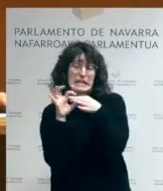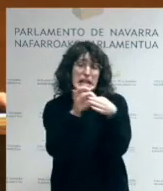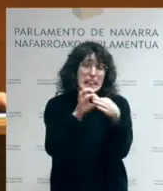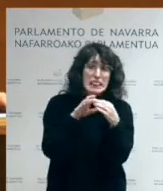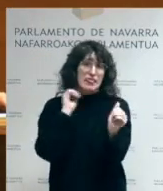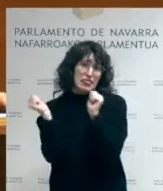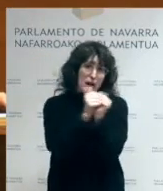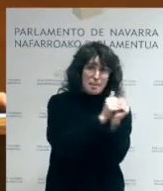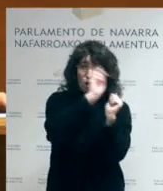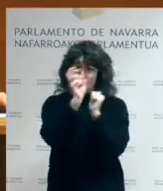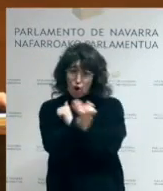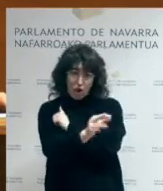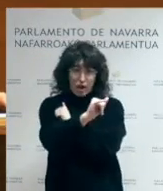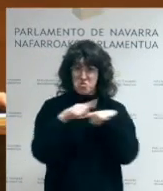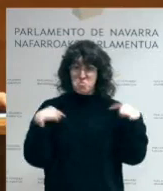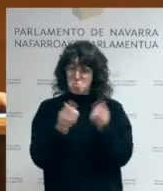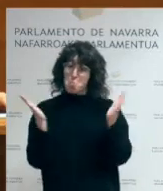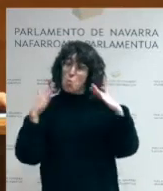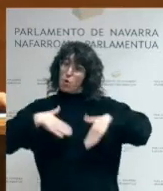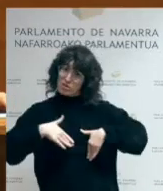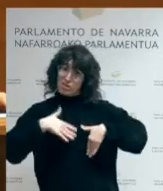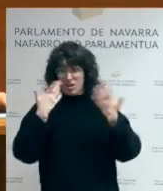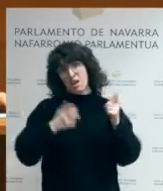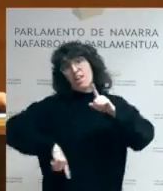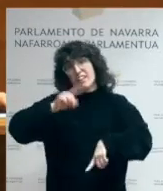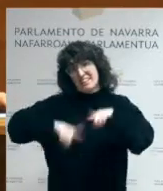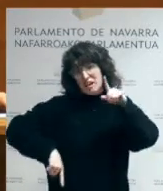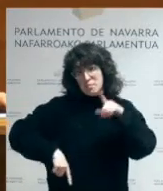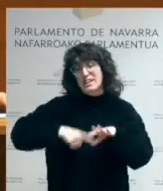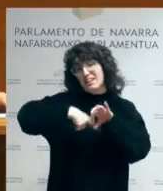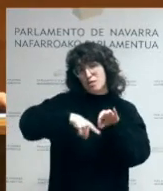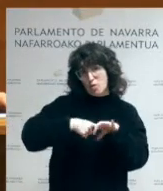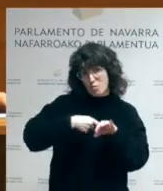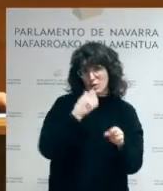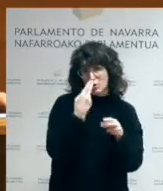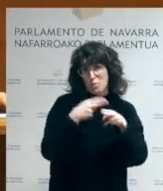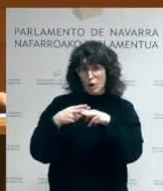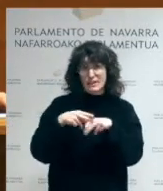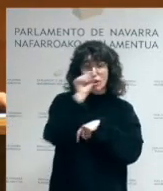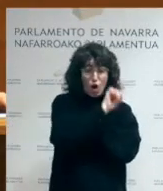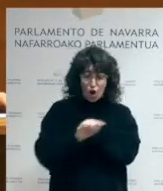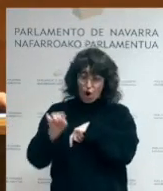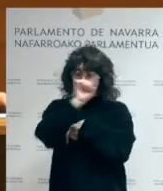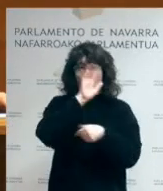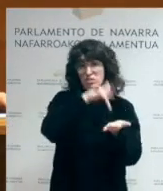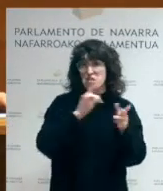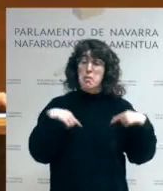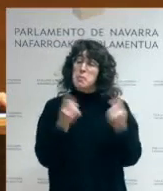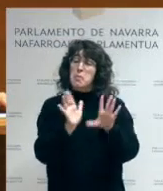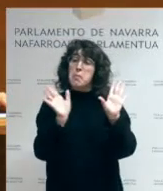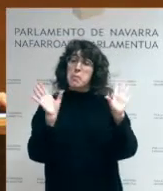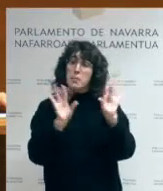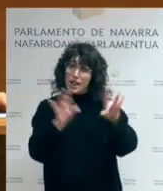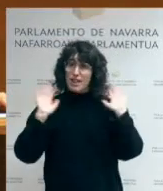tienen, obligados a cálculos políticos sobre lo que sucede en otros lugares. Nosotros no estamos en esas batallas, de modo que podemos